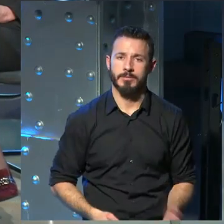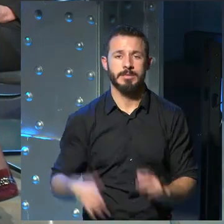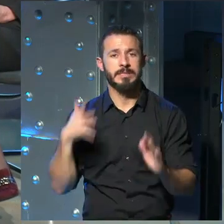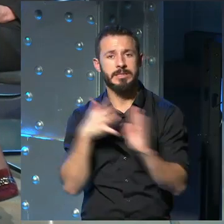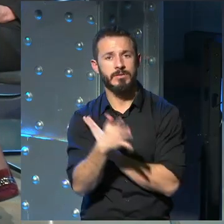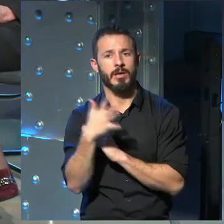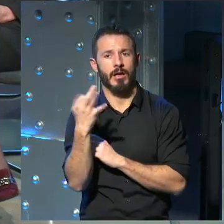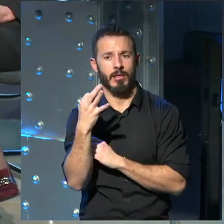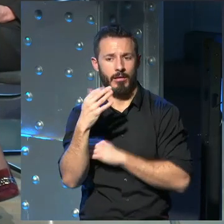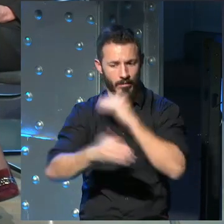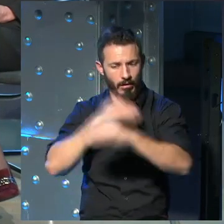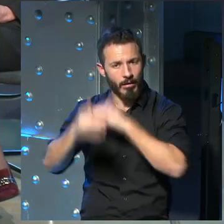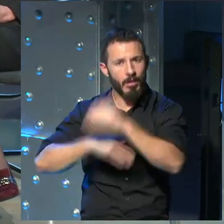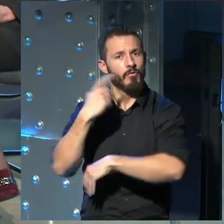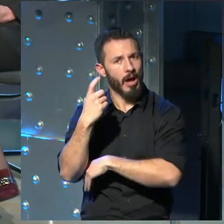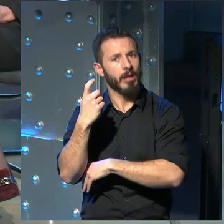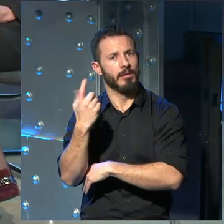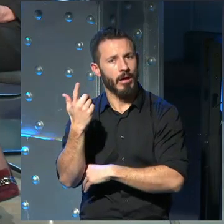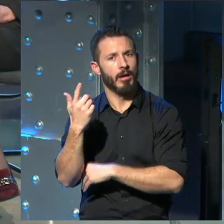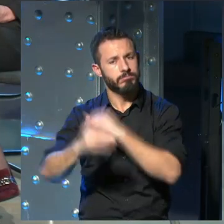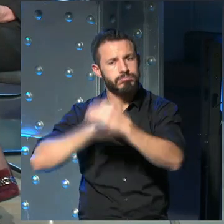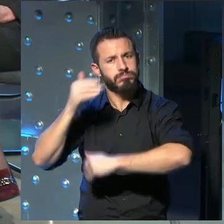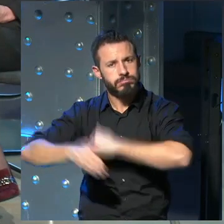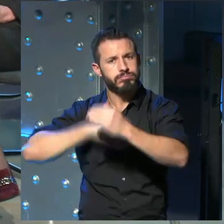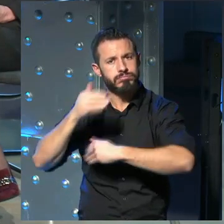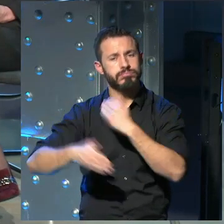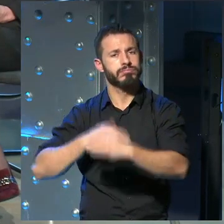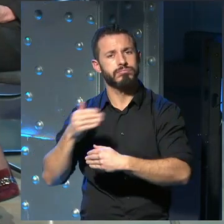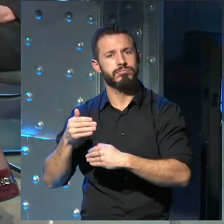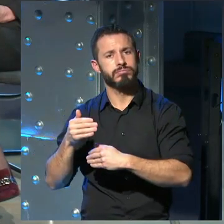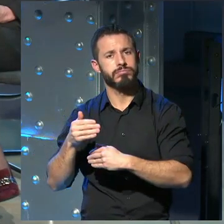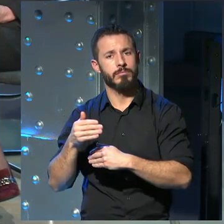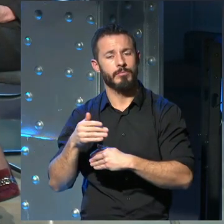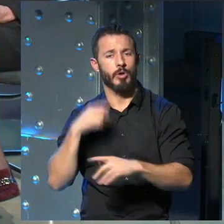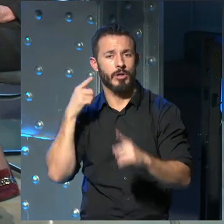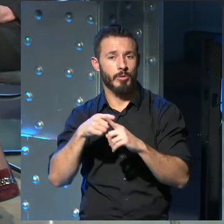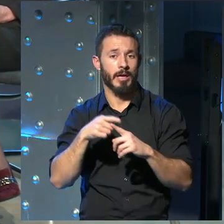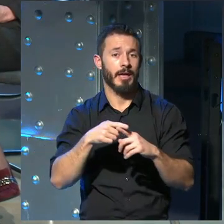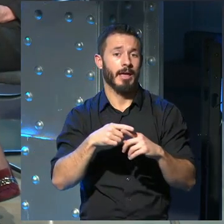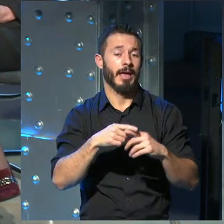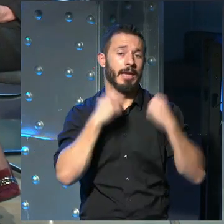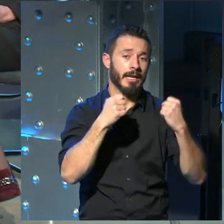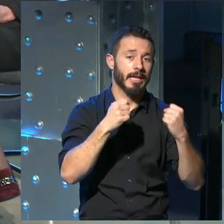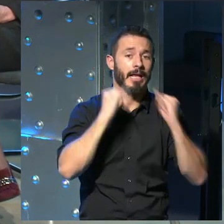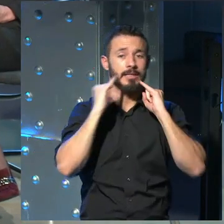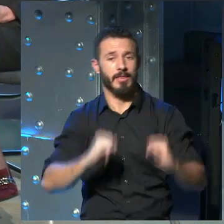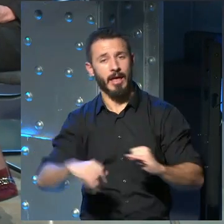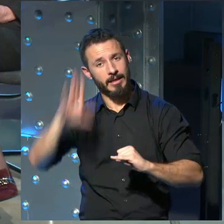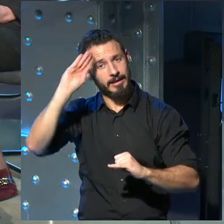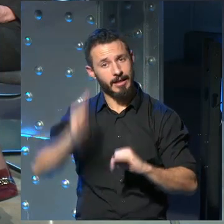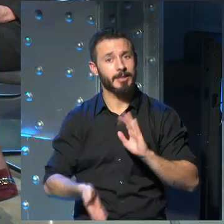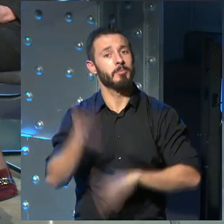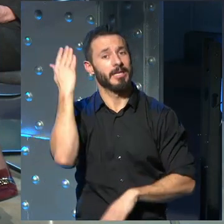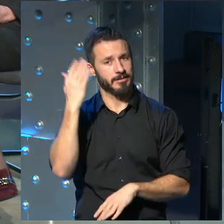nos queda recorrido para que la energía y la electricidad sea mucho más inteligente.